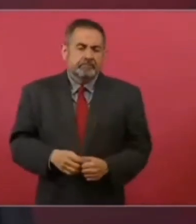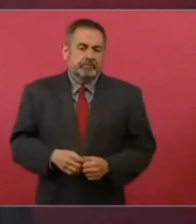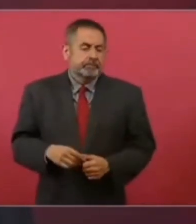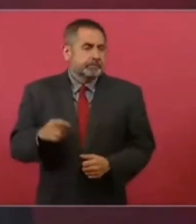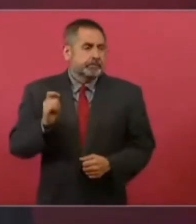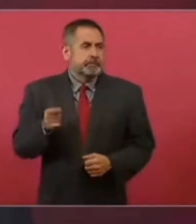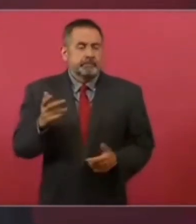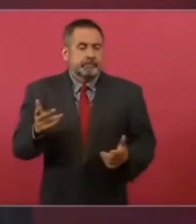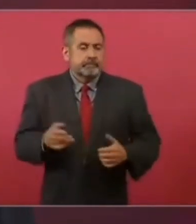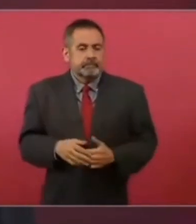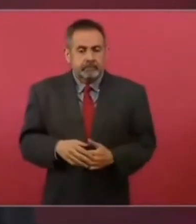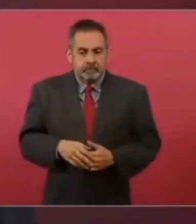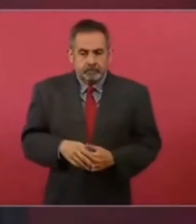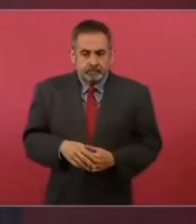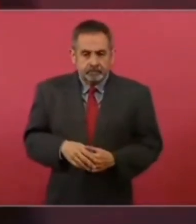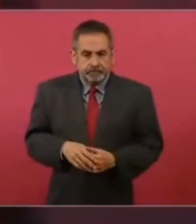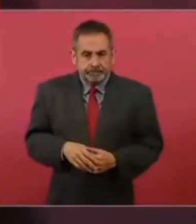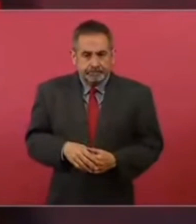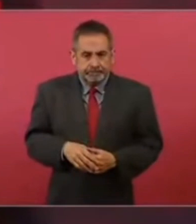Entonces, que